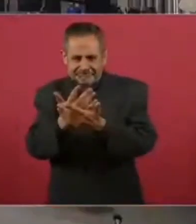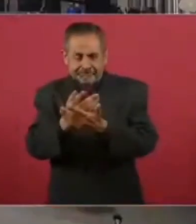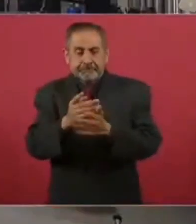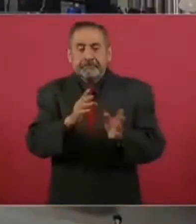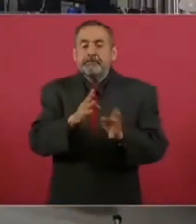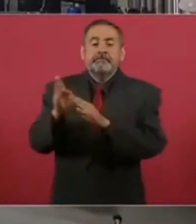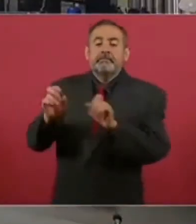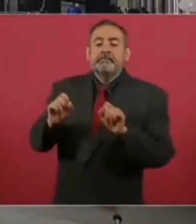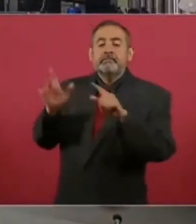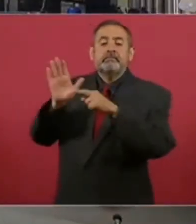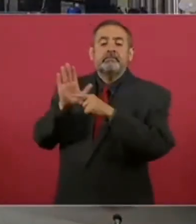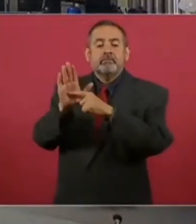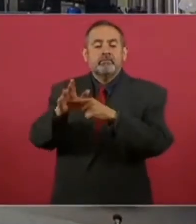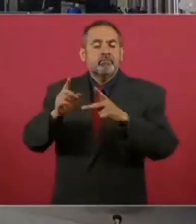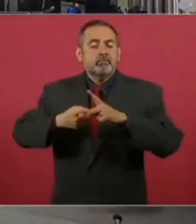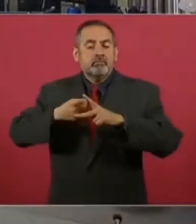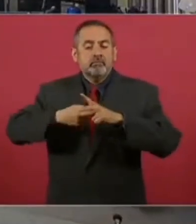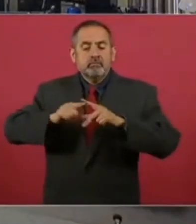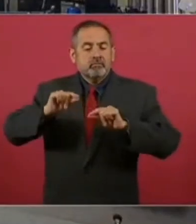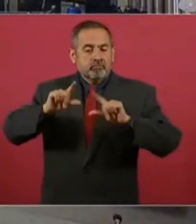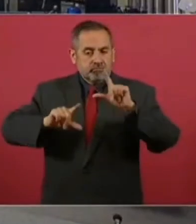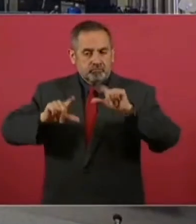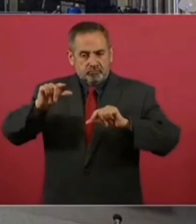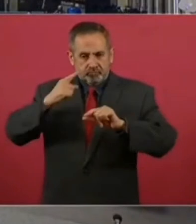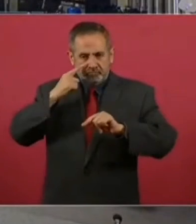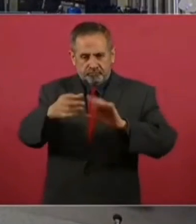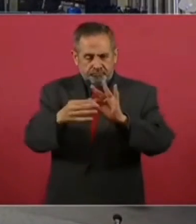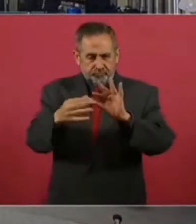acá. Nada más la gráfica.